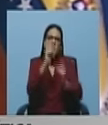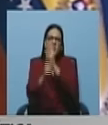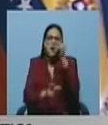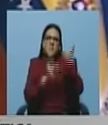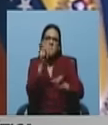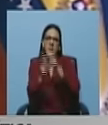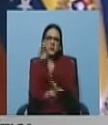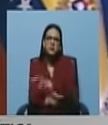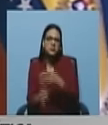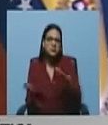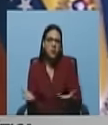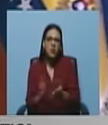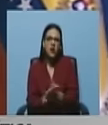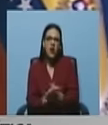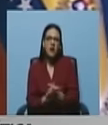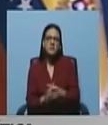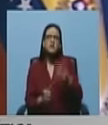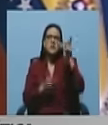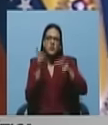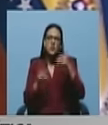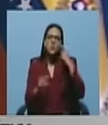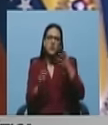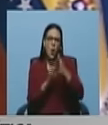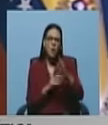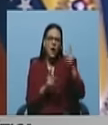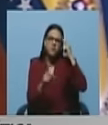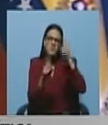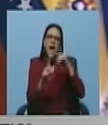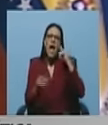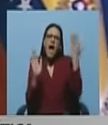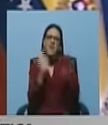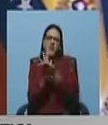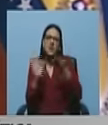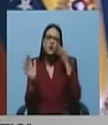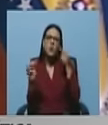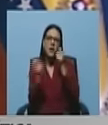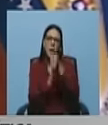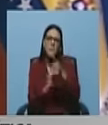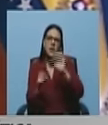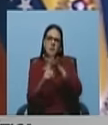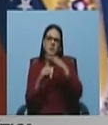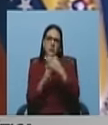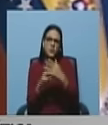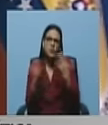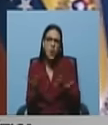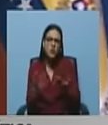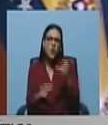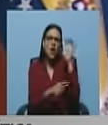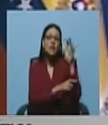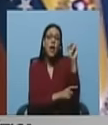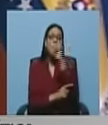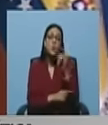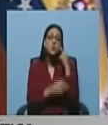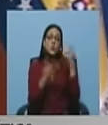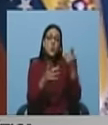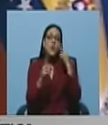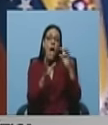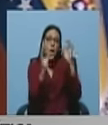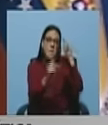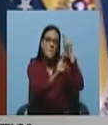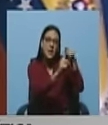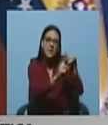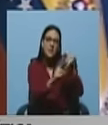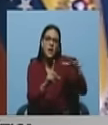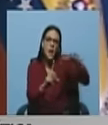personas, ciudadanos, de alguna manera afectados por lo que estaba ocurriendo en el estado Zulia, específicamente en el